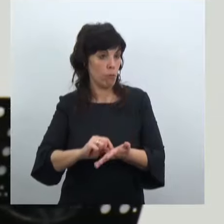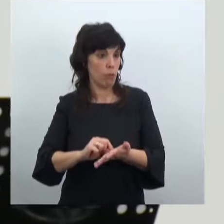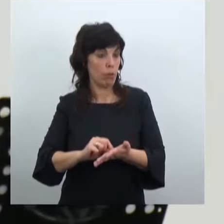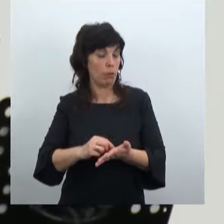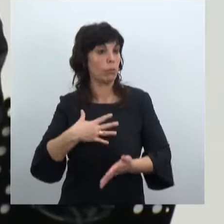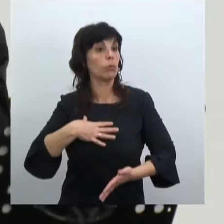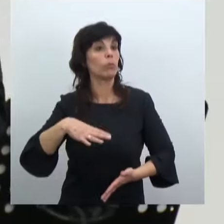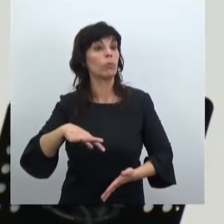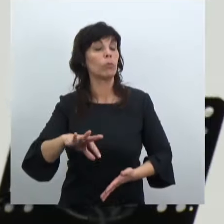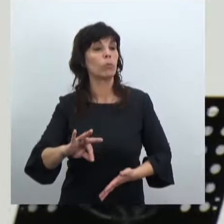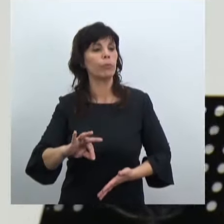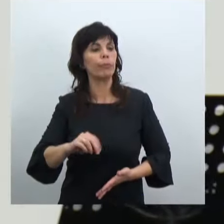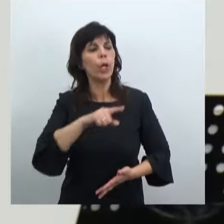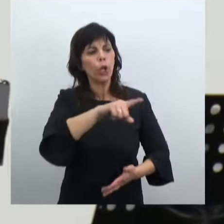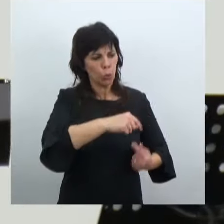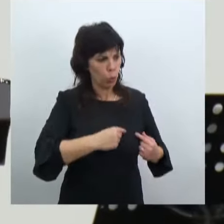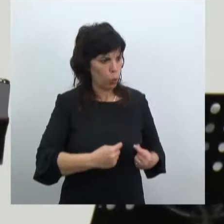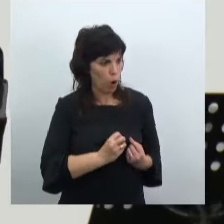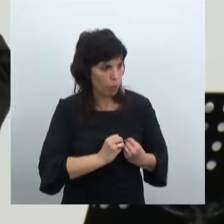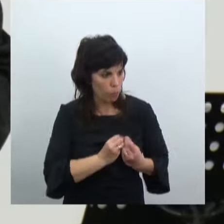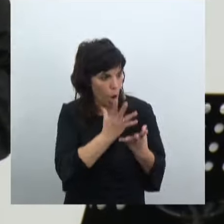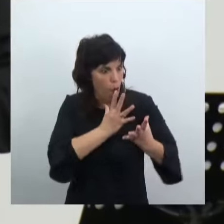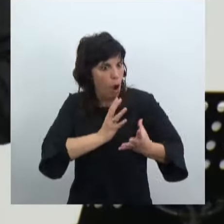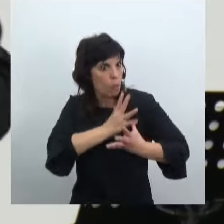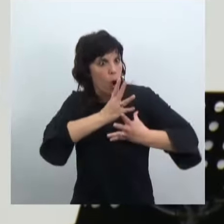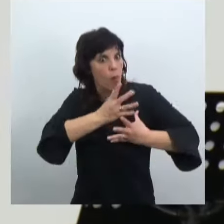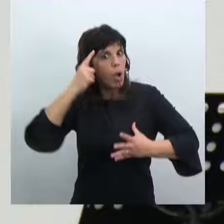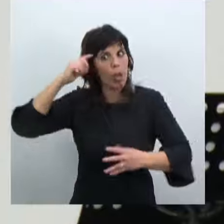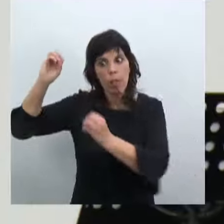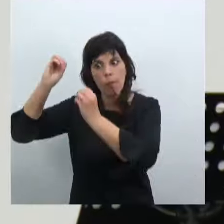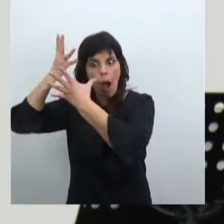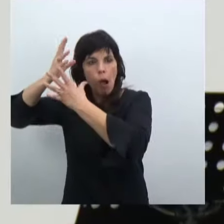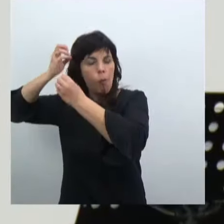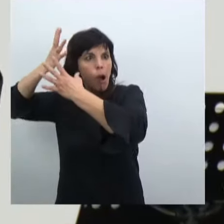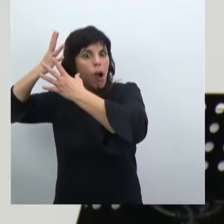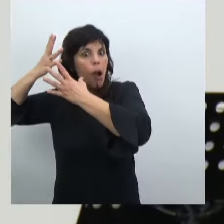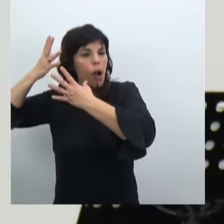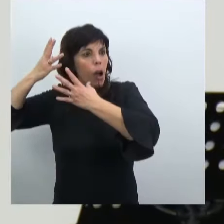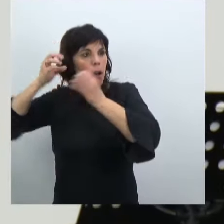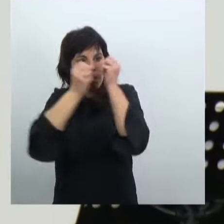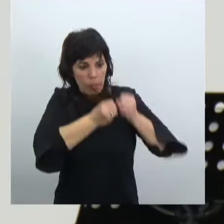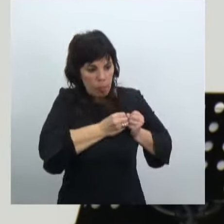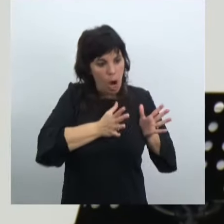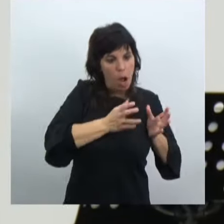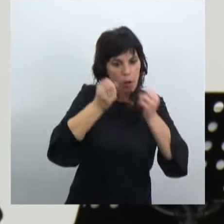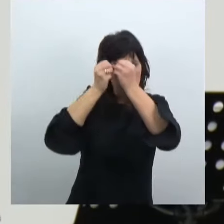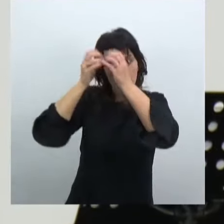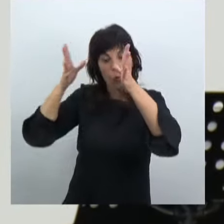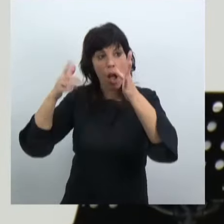favor. Enciende tu corazón, tu mente, tu espíritu. Acompáñame en esto, lo